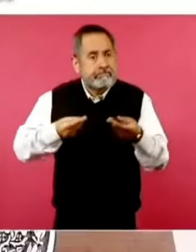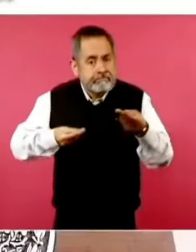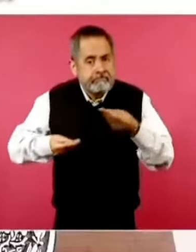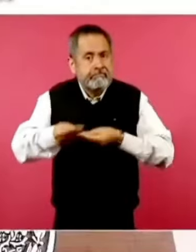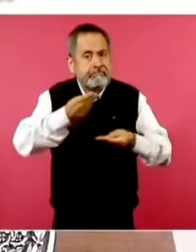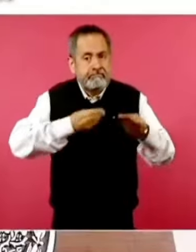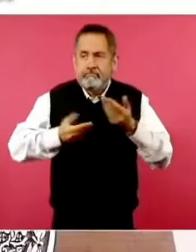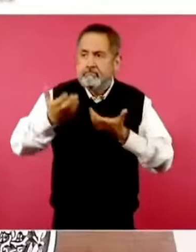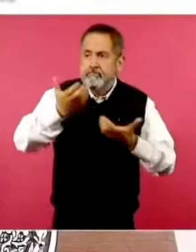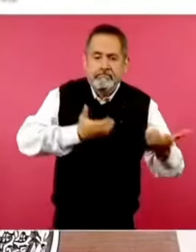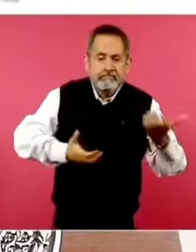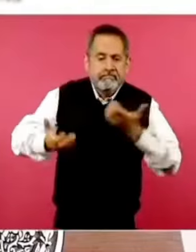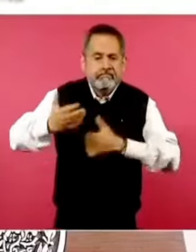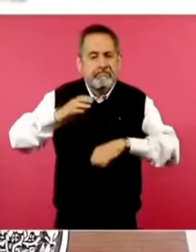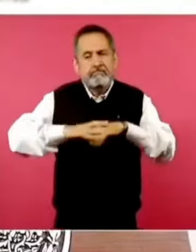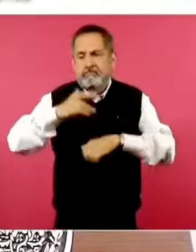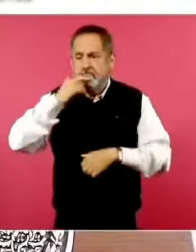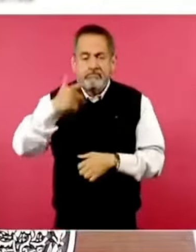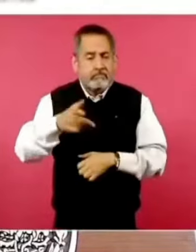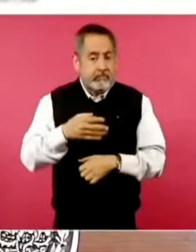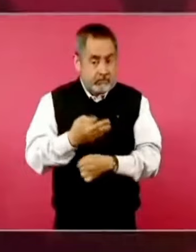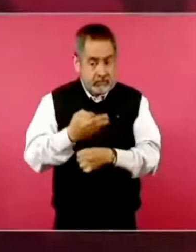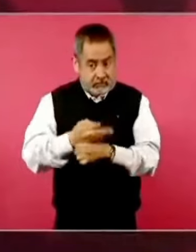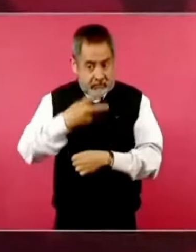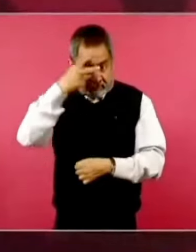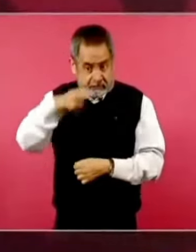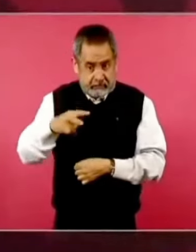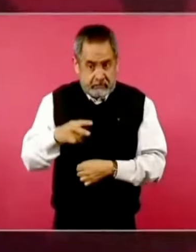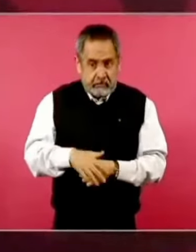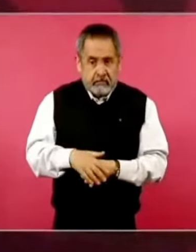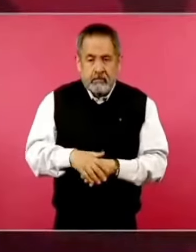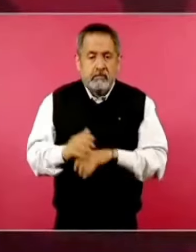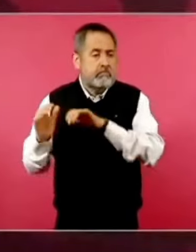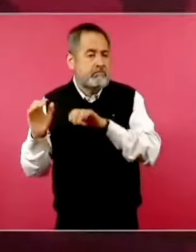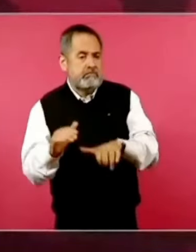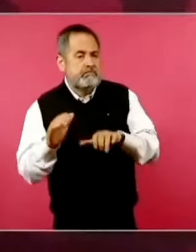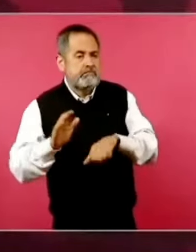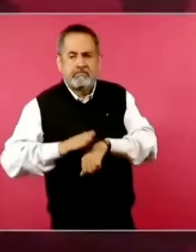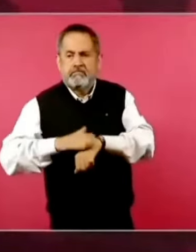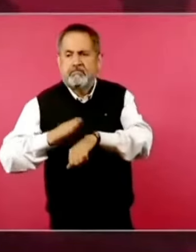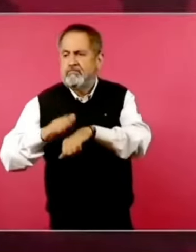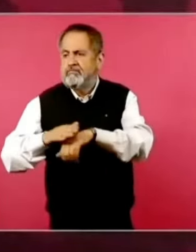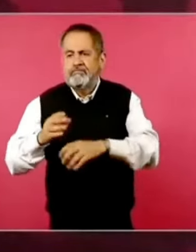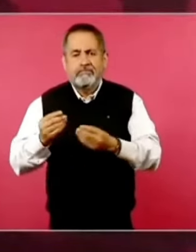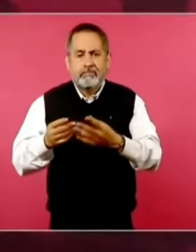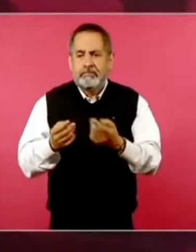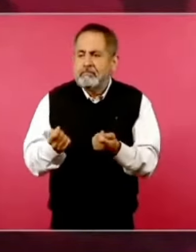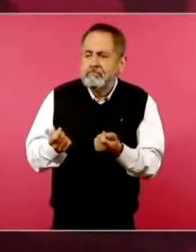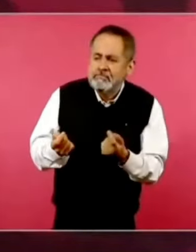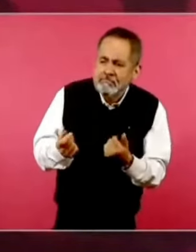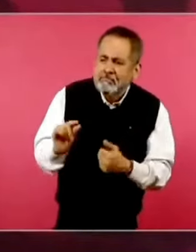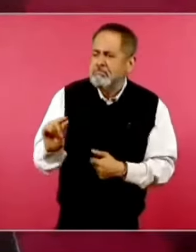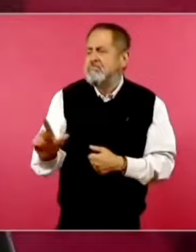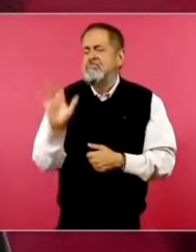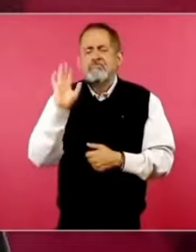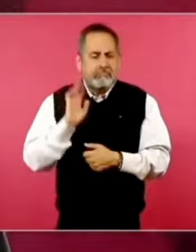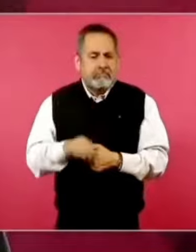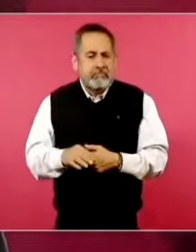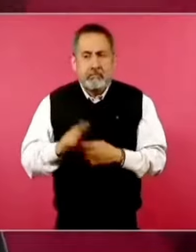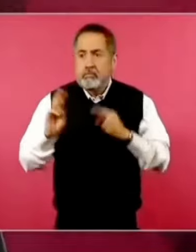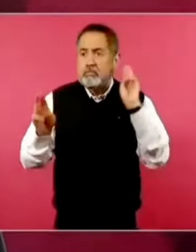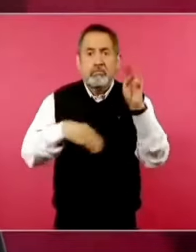eso México es de los países con menos desempleo en el mundo. Eso no había